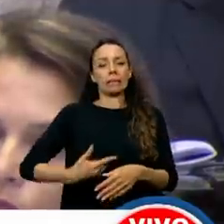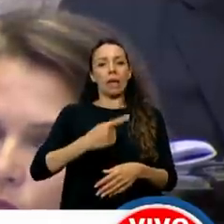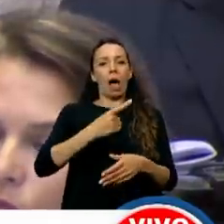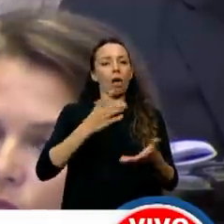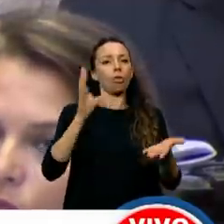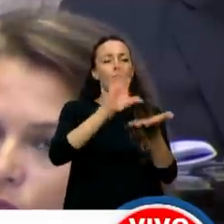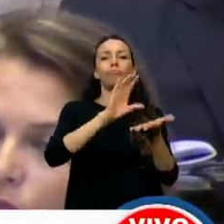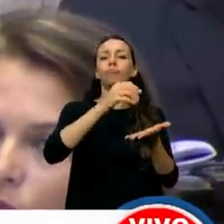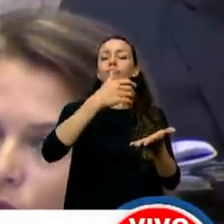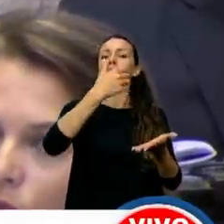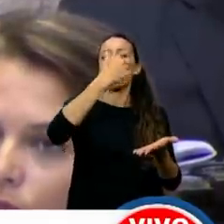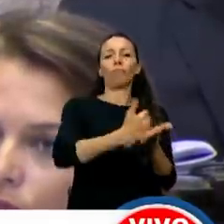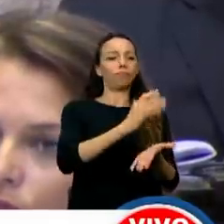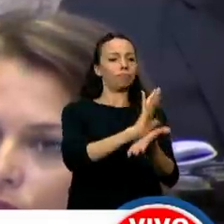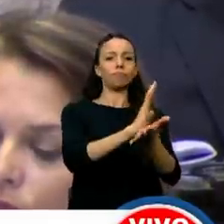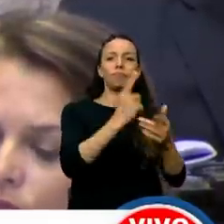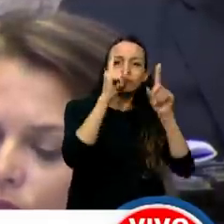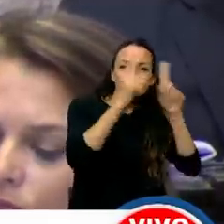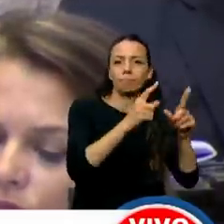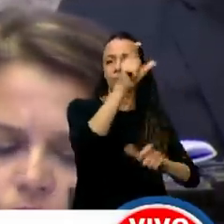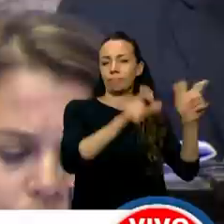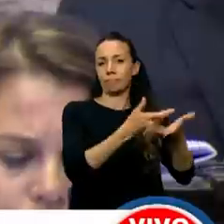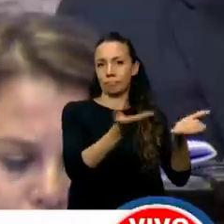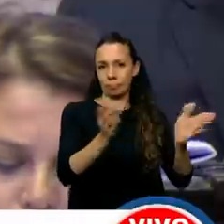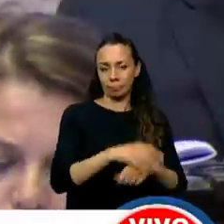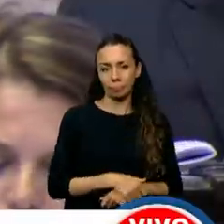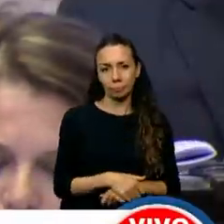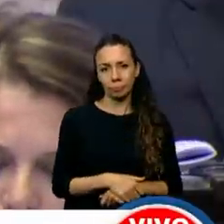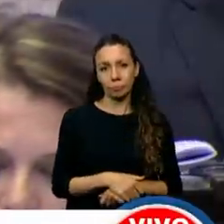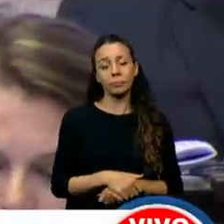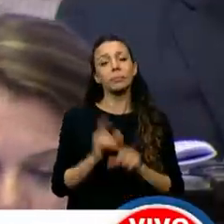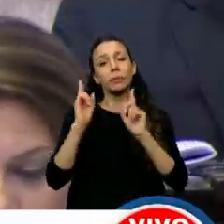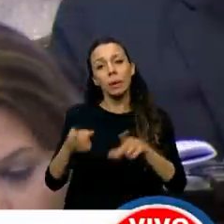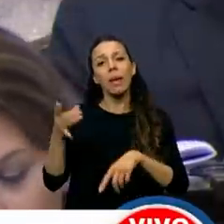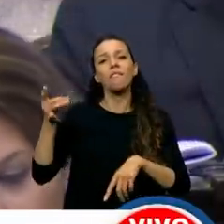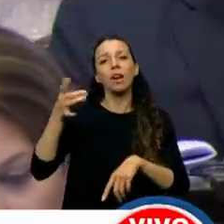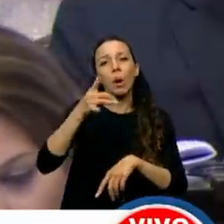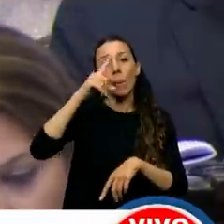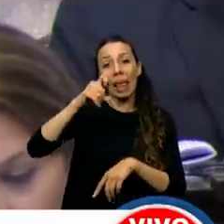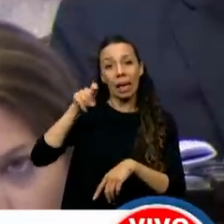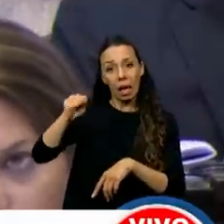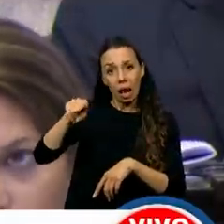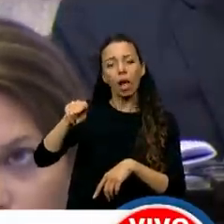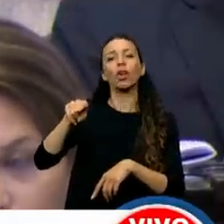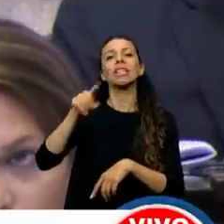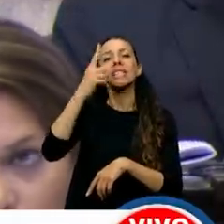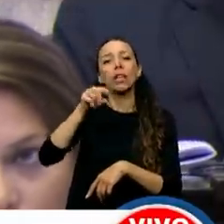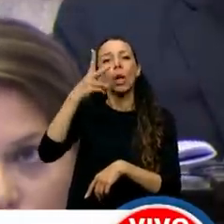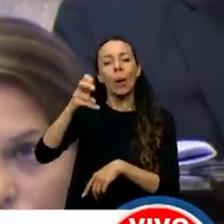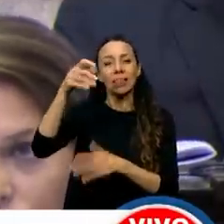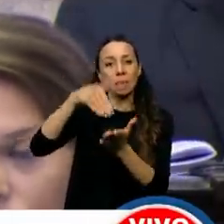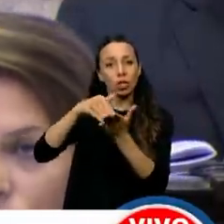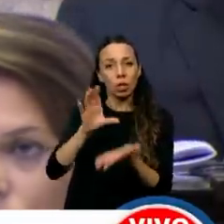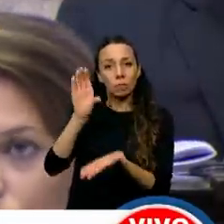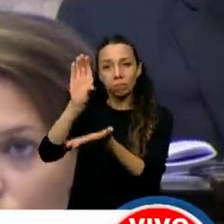el territorio de la provincia de jujuy la reactivación del ferrocarril belgrano por más de 120 millones para el tramo